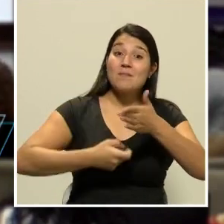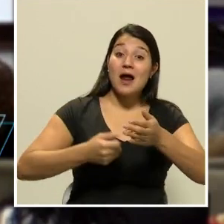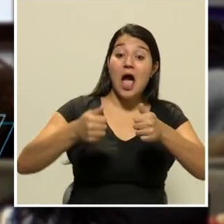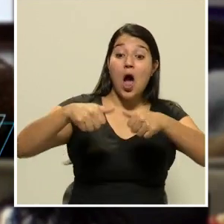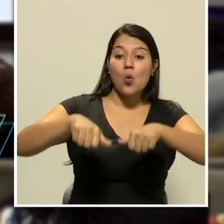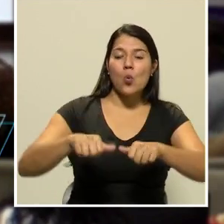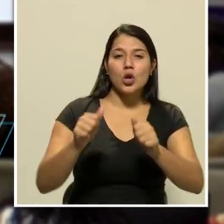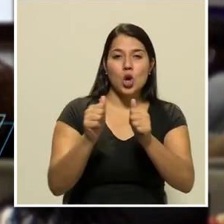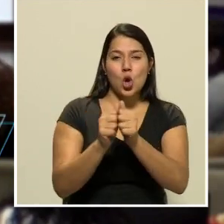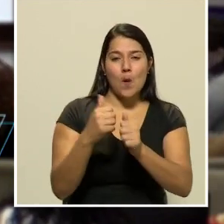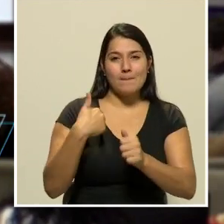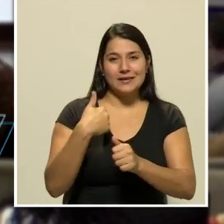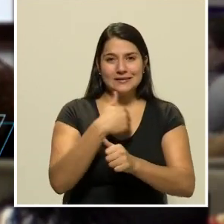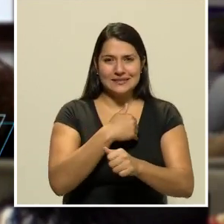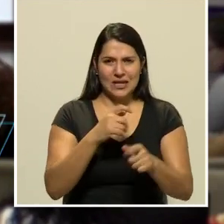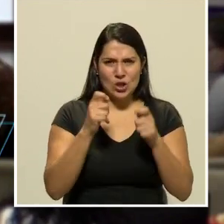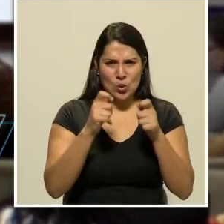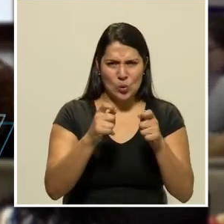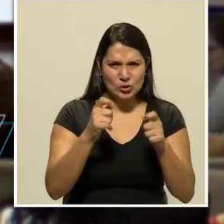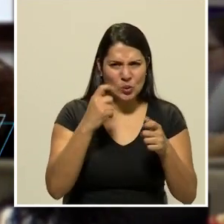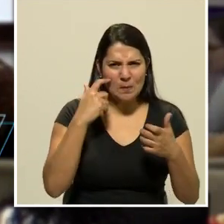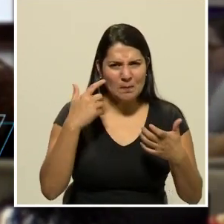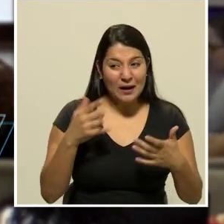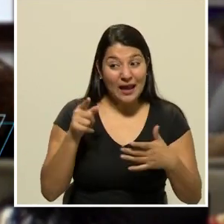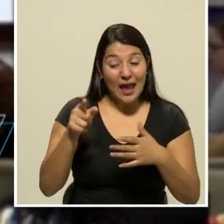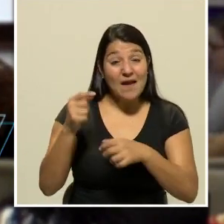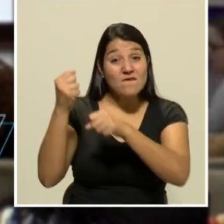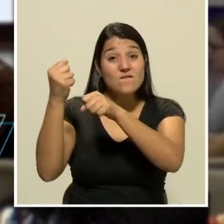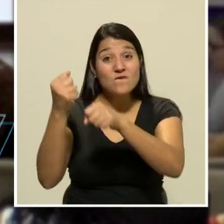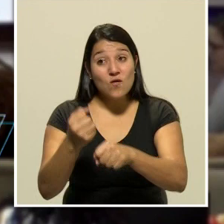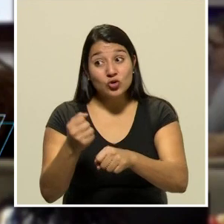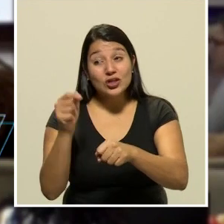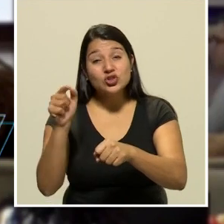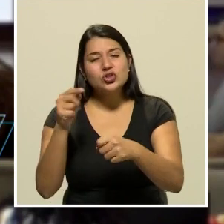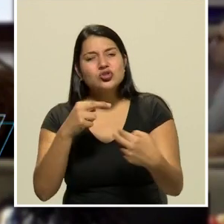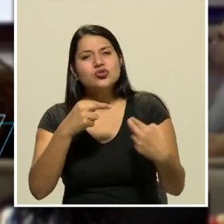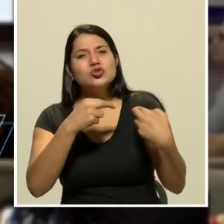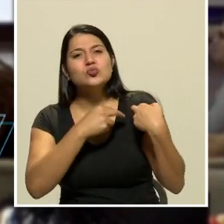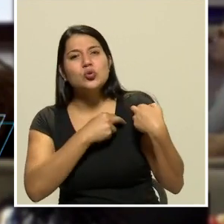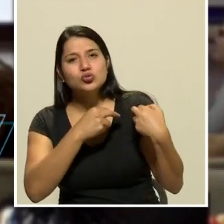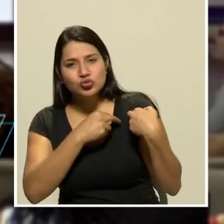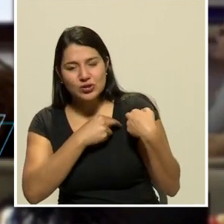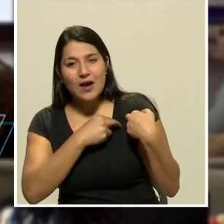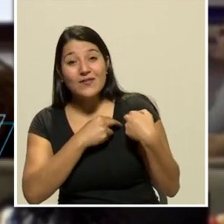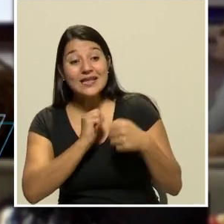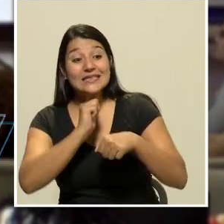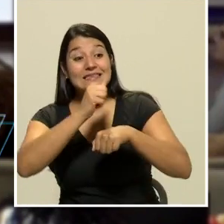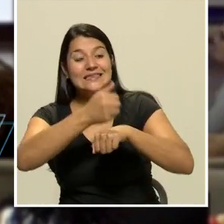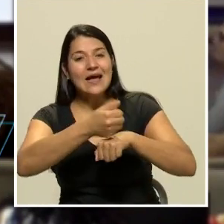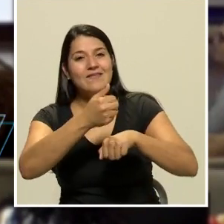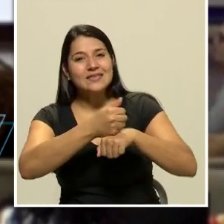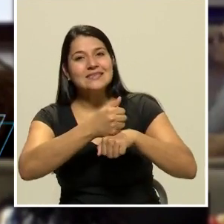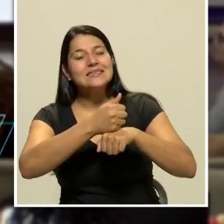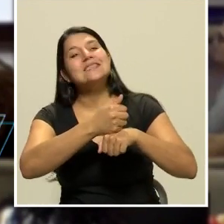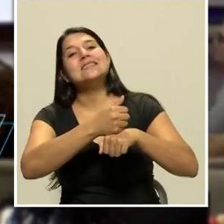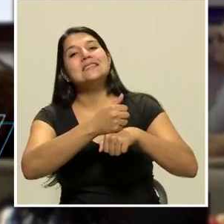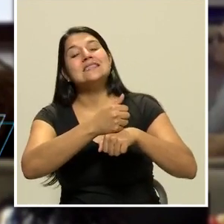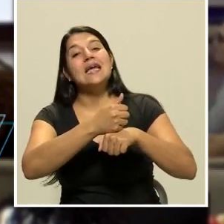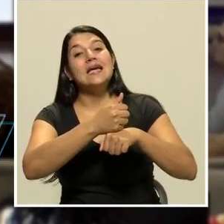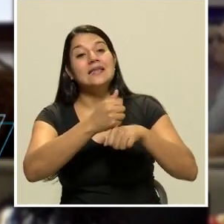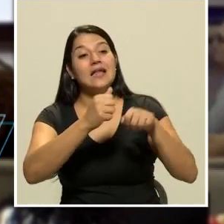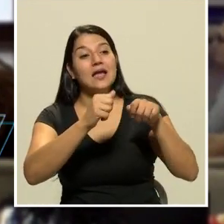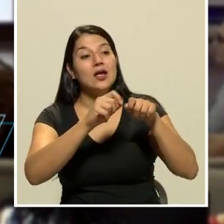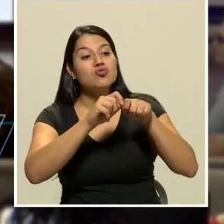que la Fundación sea la unidad ejecutora de una red educativa de banda ancha que le